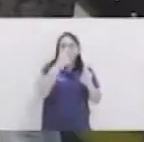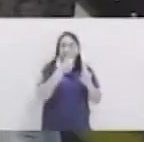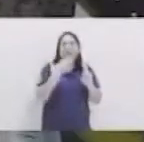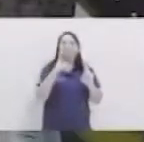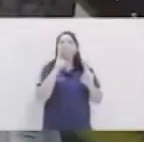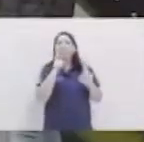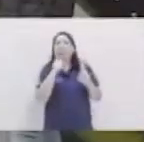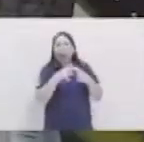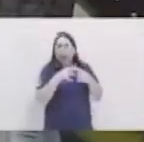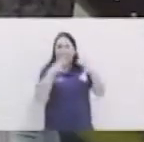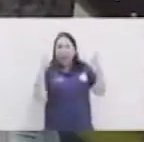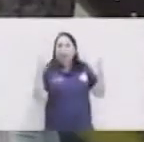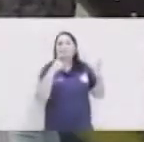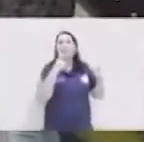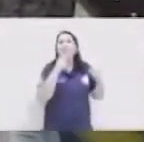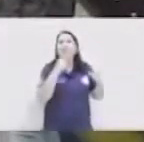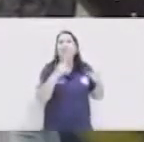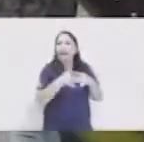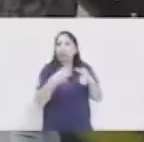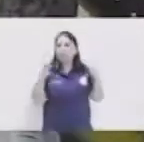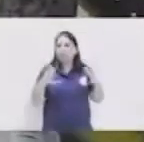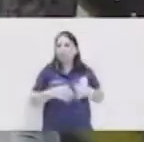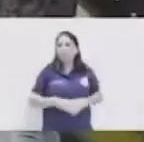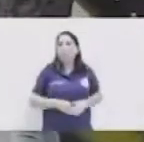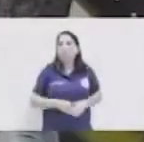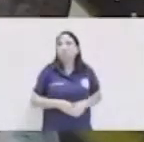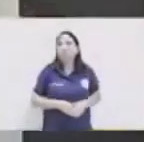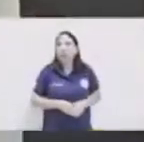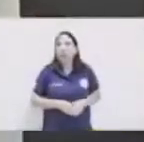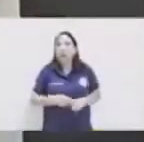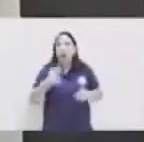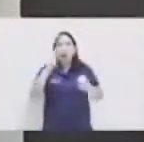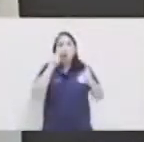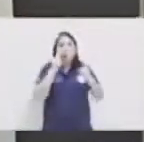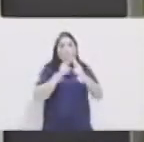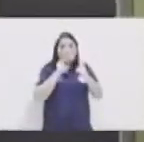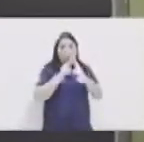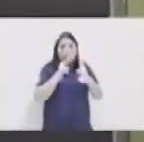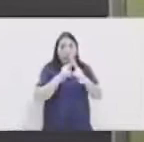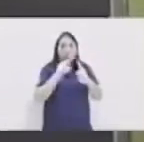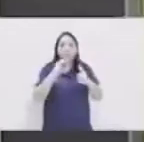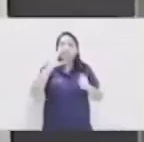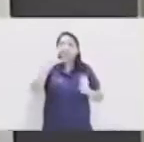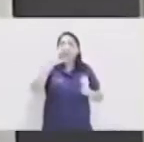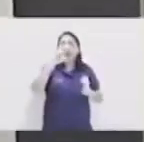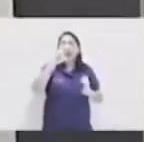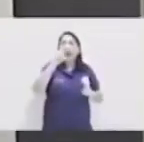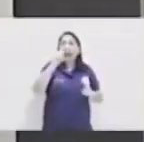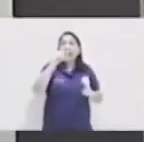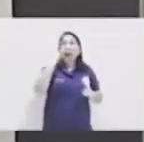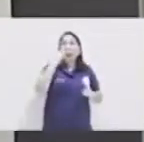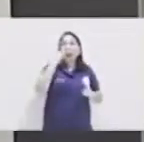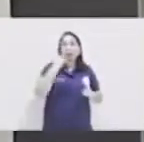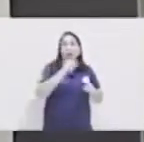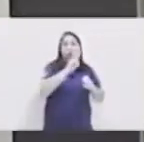cultura maya es el que se conoce como periodo clásico, que va del 250 al 950 después de